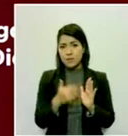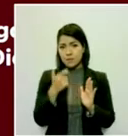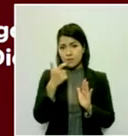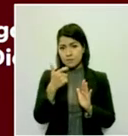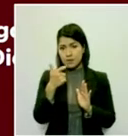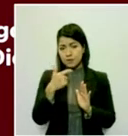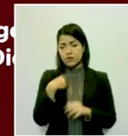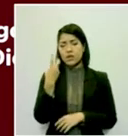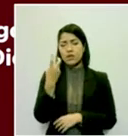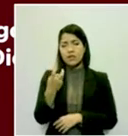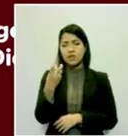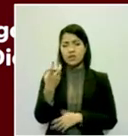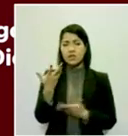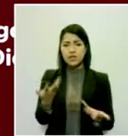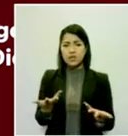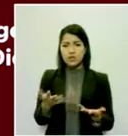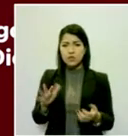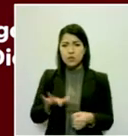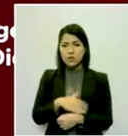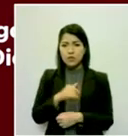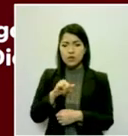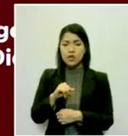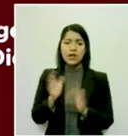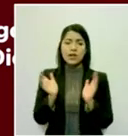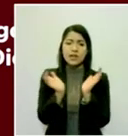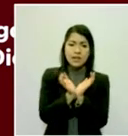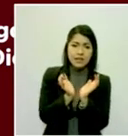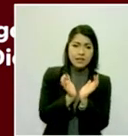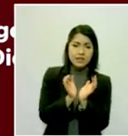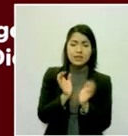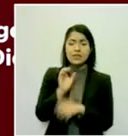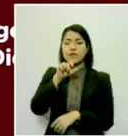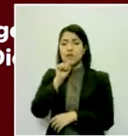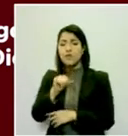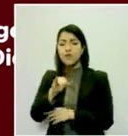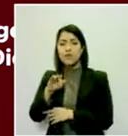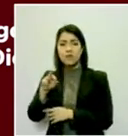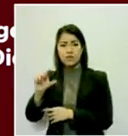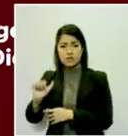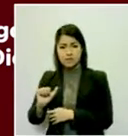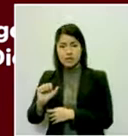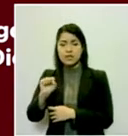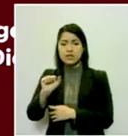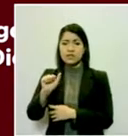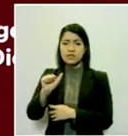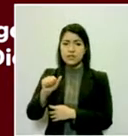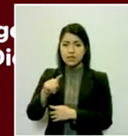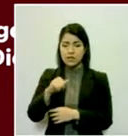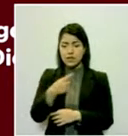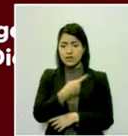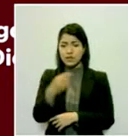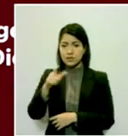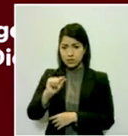327,590,000 pesos. Esto corresponde al ISSSTE, FOVISSSTE, SAT y SAR. 176 millones por